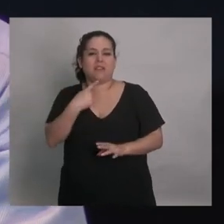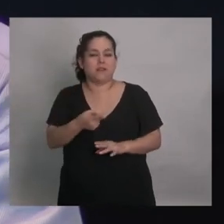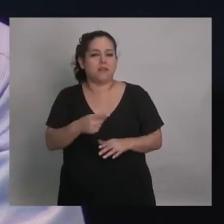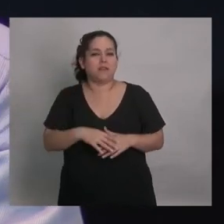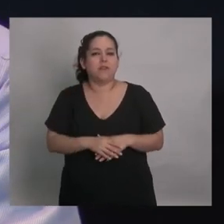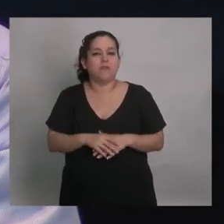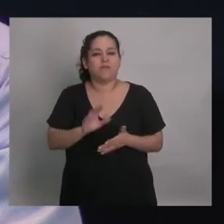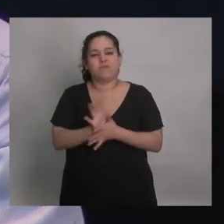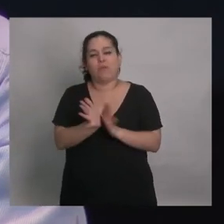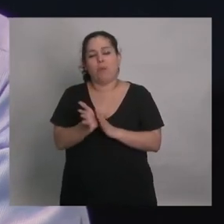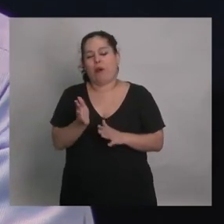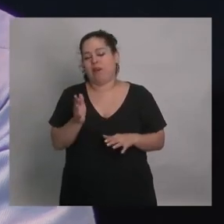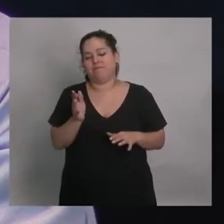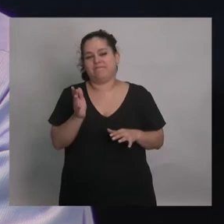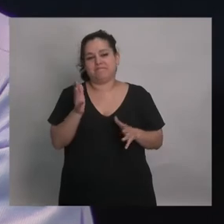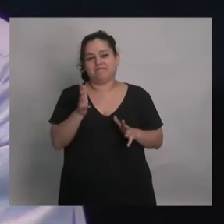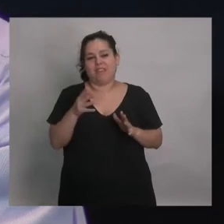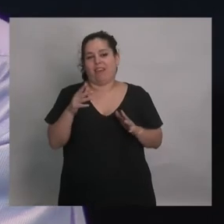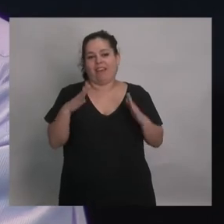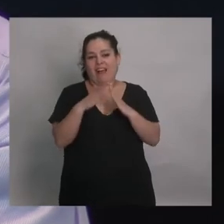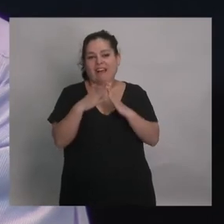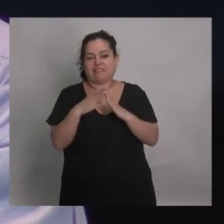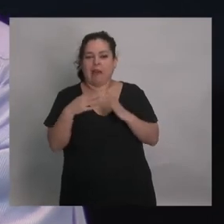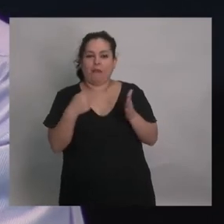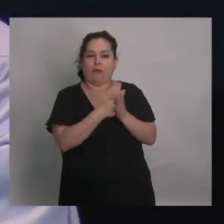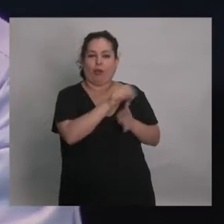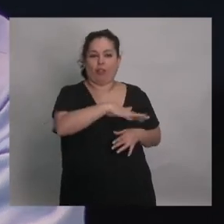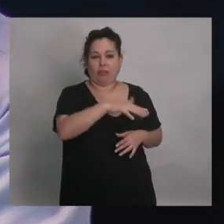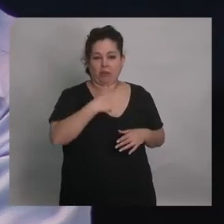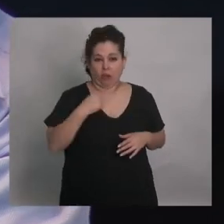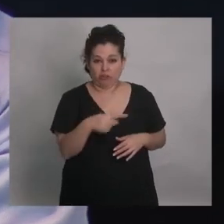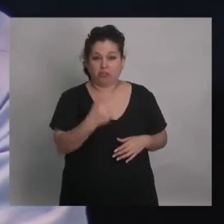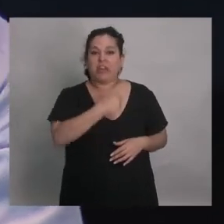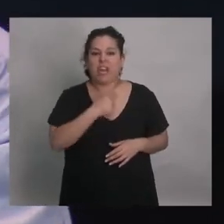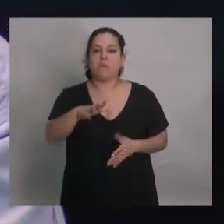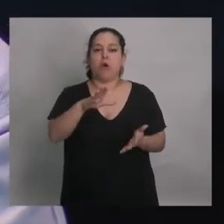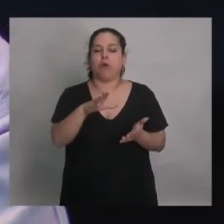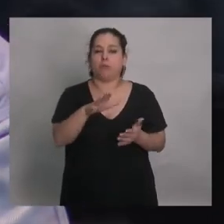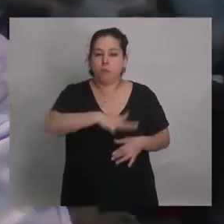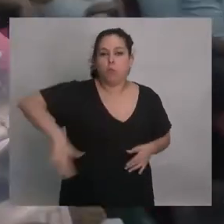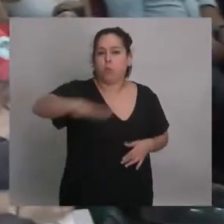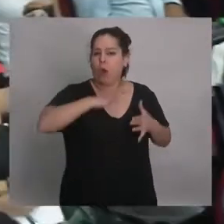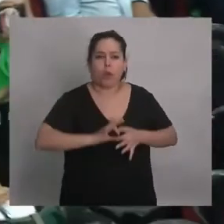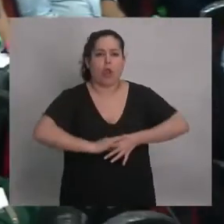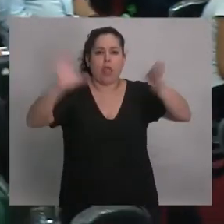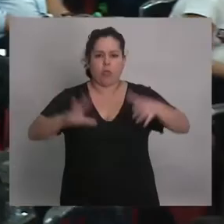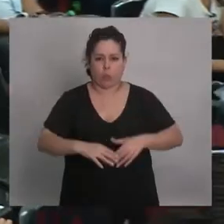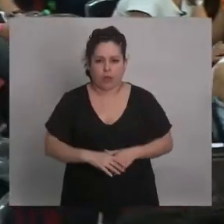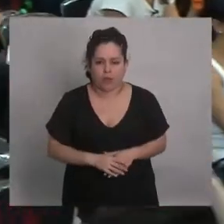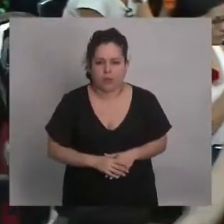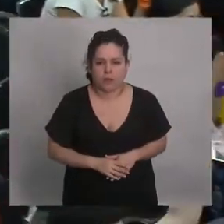trasero y nosotros no somos el trasero de nadie queremos ser pueblos libres y